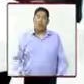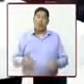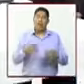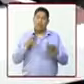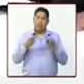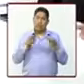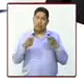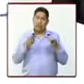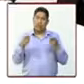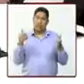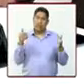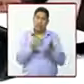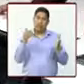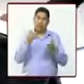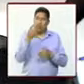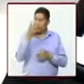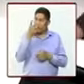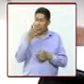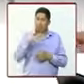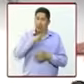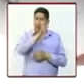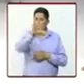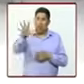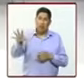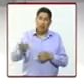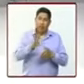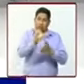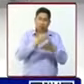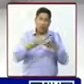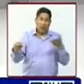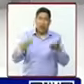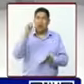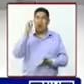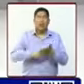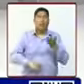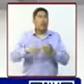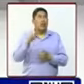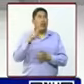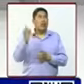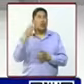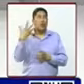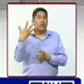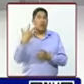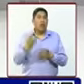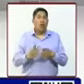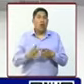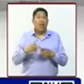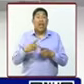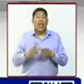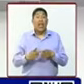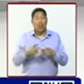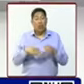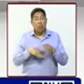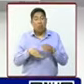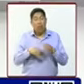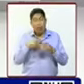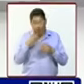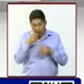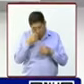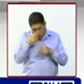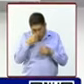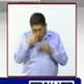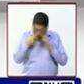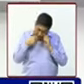Operativo antinarcóticos que se ha realizado en Chuquisaca, se ha secuestrado 105 kilogramos de clorhidrato de cocaína que se